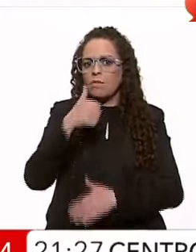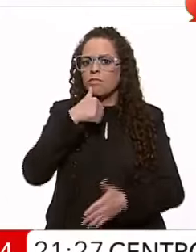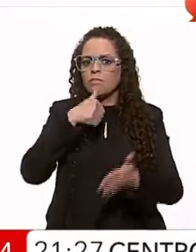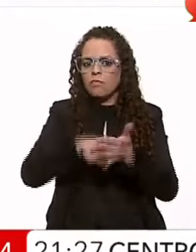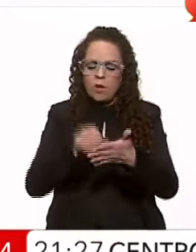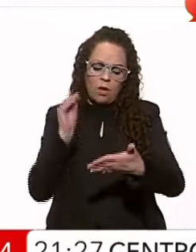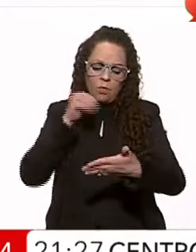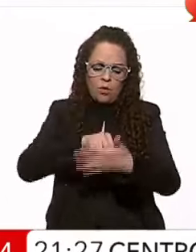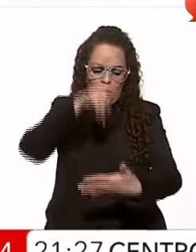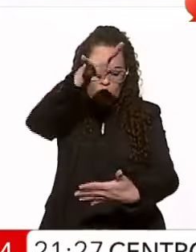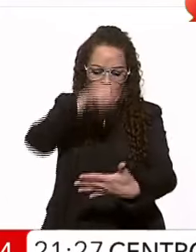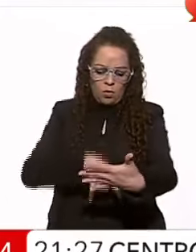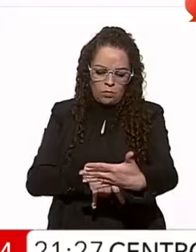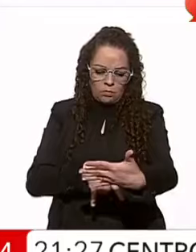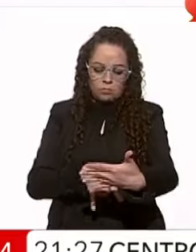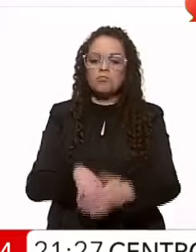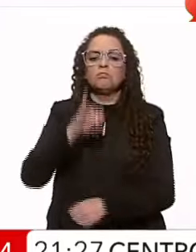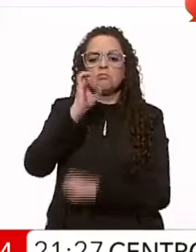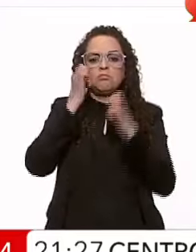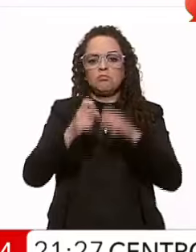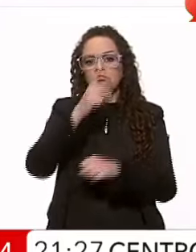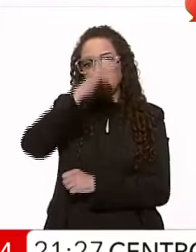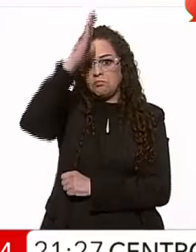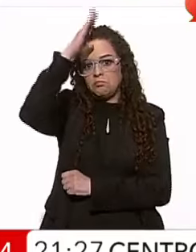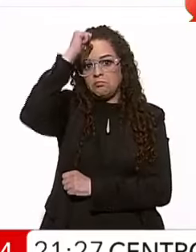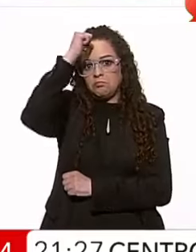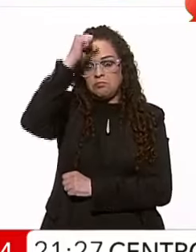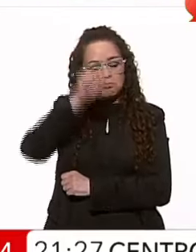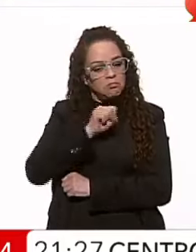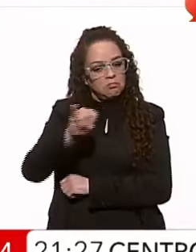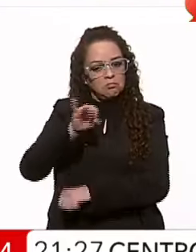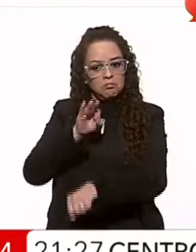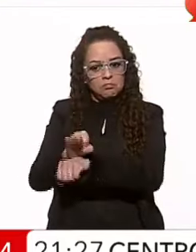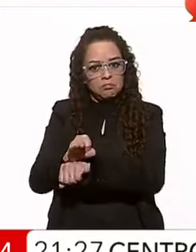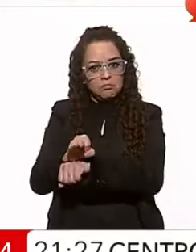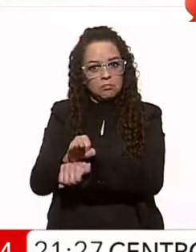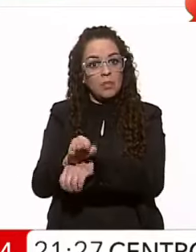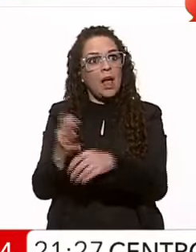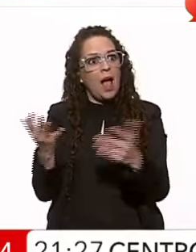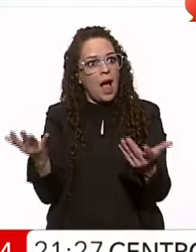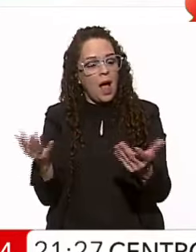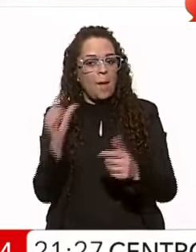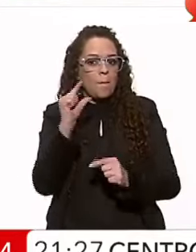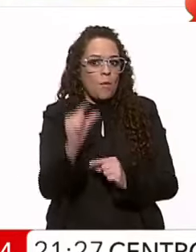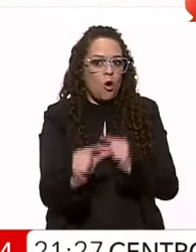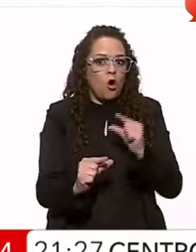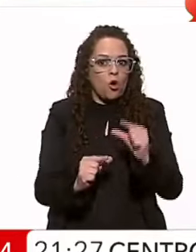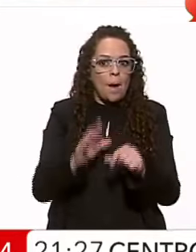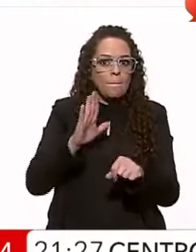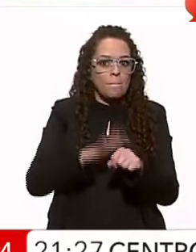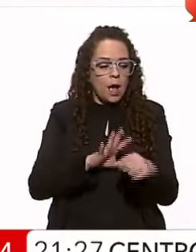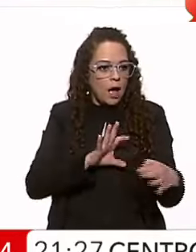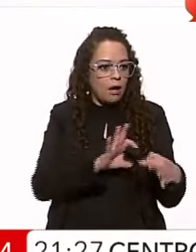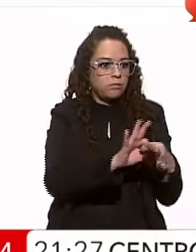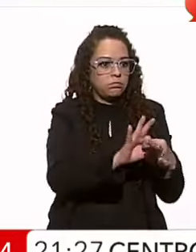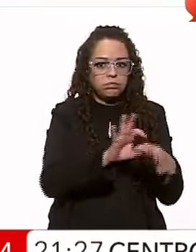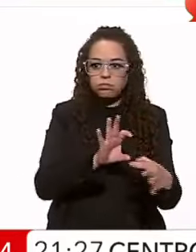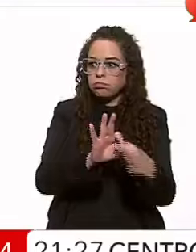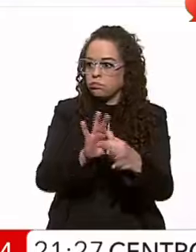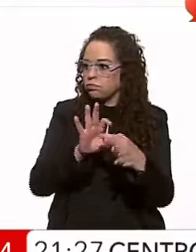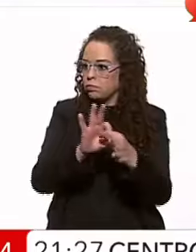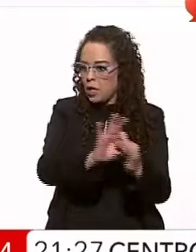ahora estaban de acuerdo con esa política. Entonces, parece que vamos convergiendo poco a poco hacia un